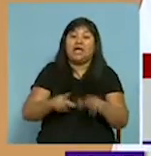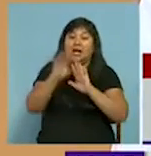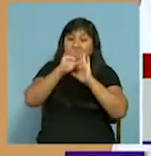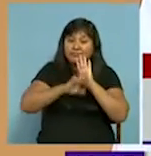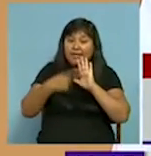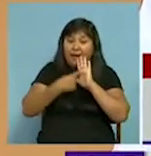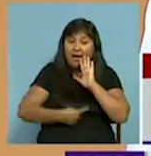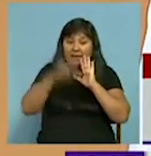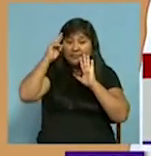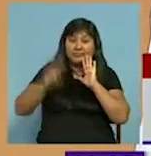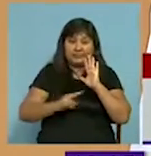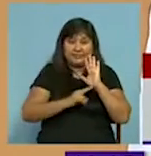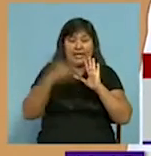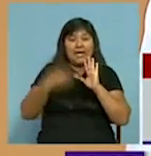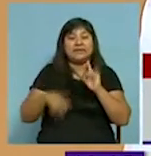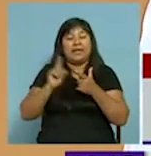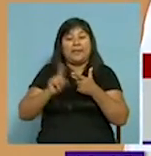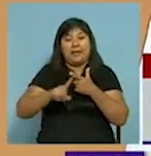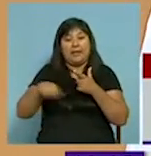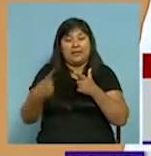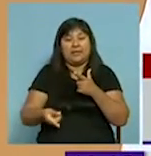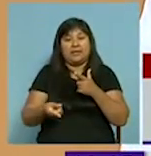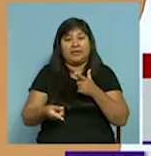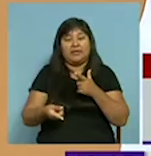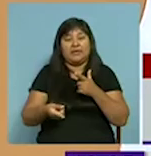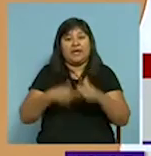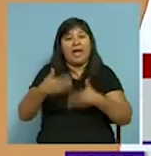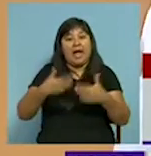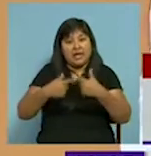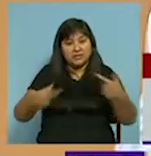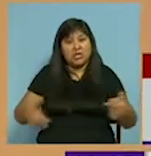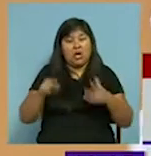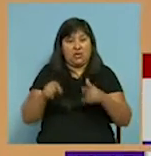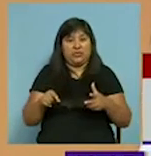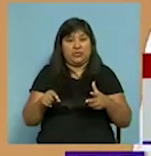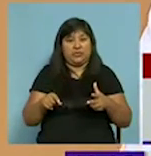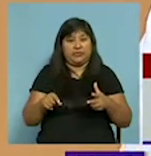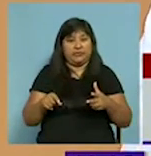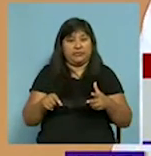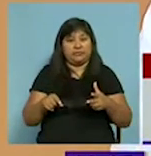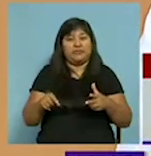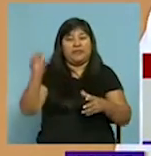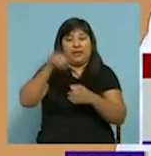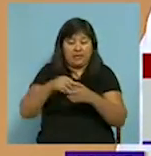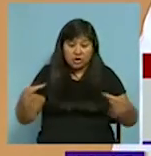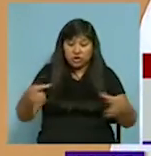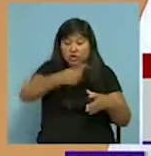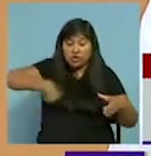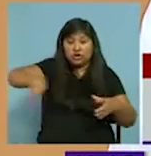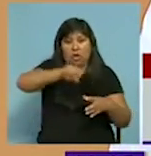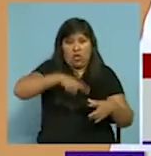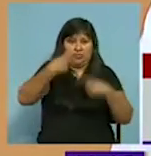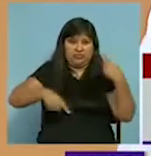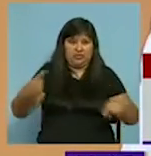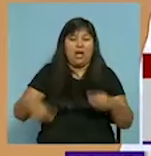este todo lo que tenga que ver con ejecutar acciones acomodados en un grupo donde somos muchas personas